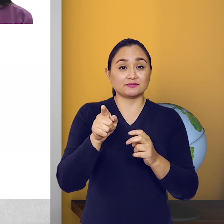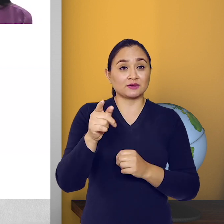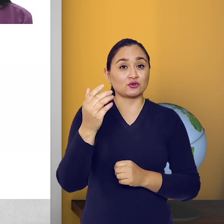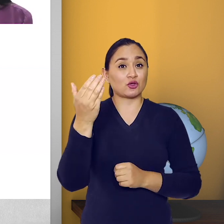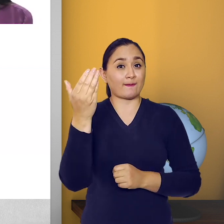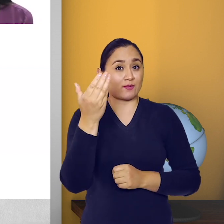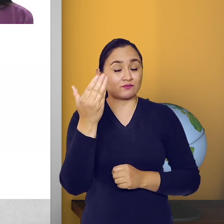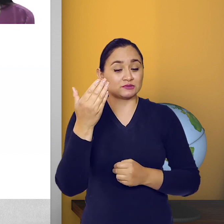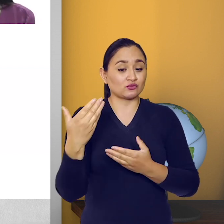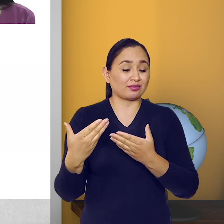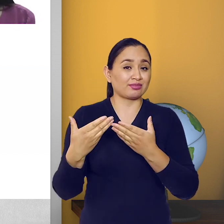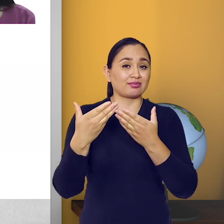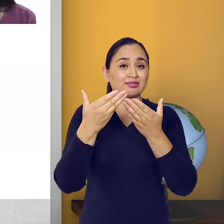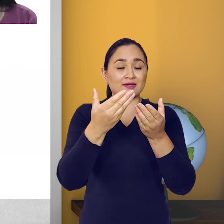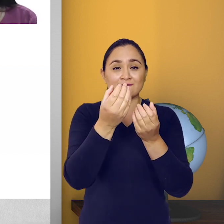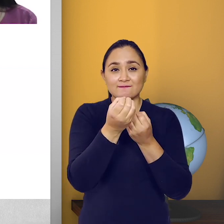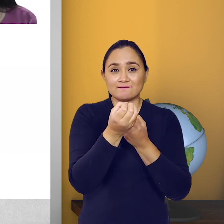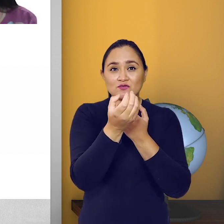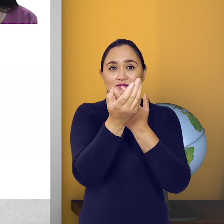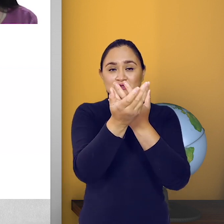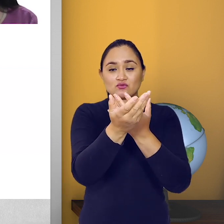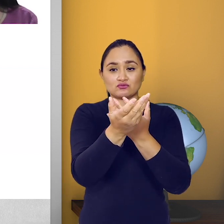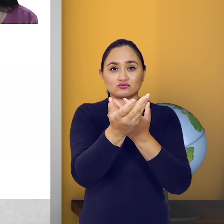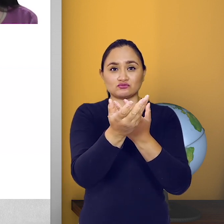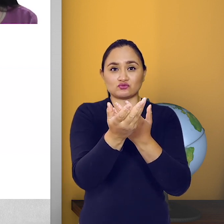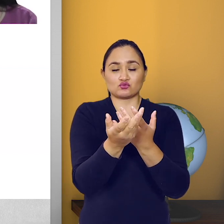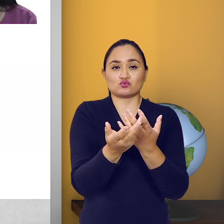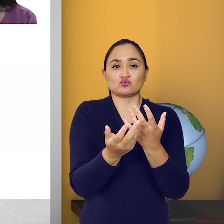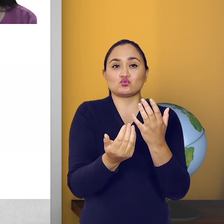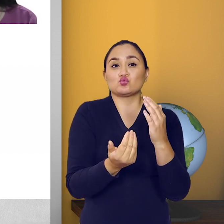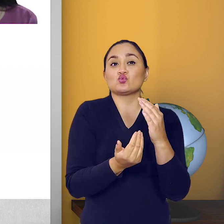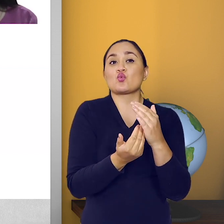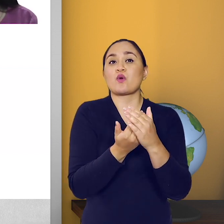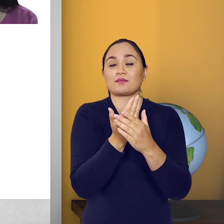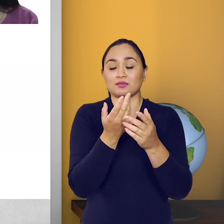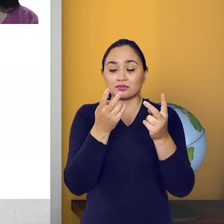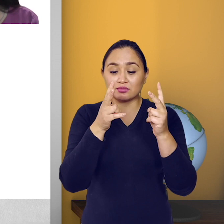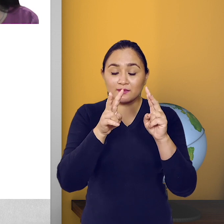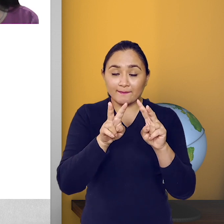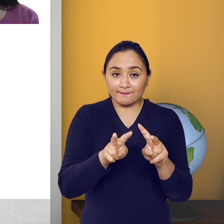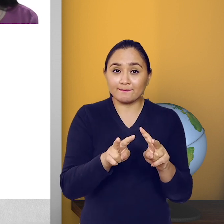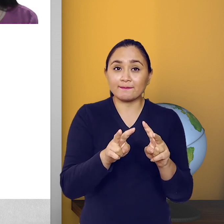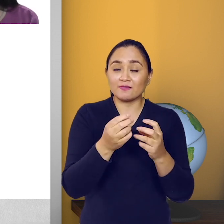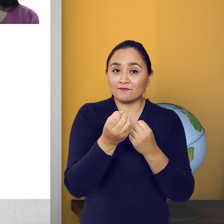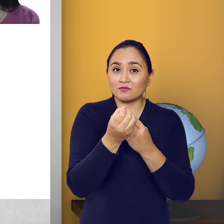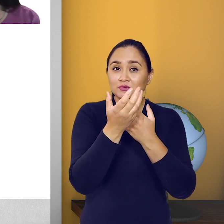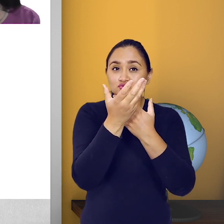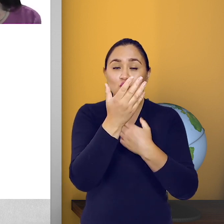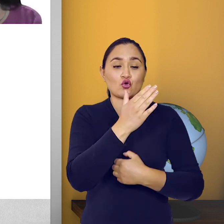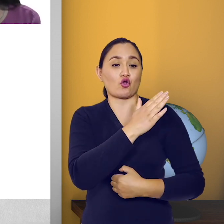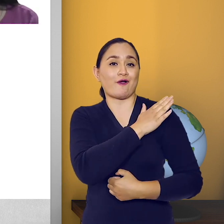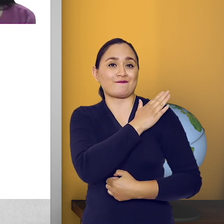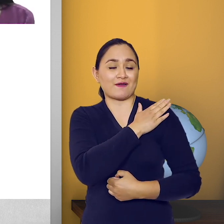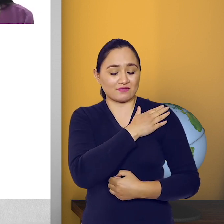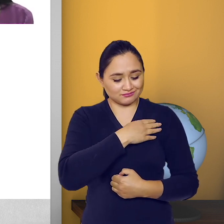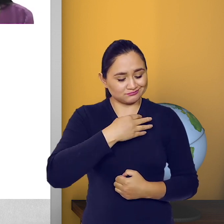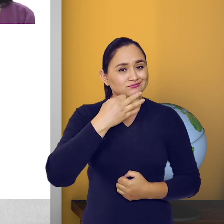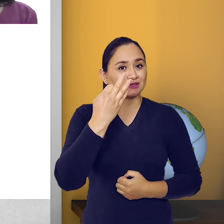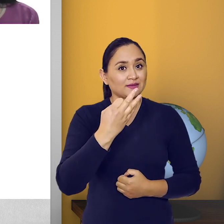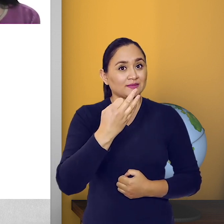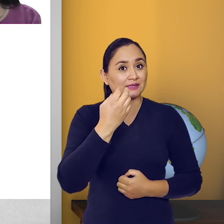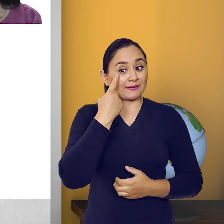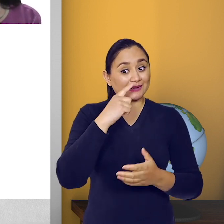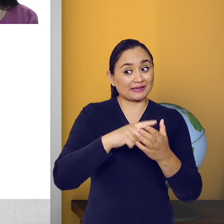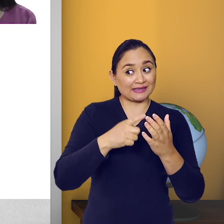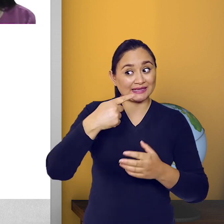la información que debe ser actualizada, veraz y confiable para que los